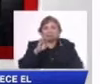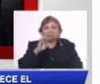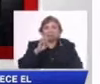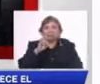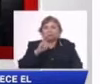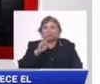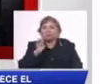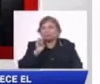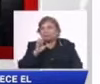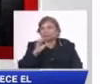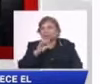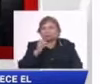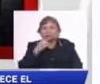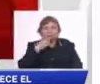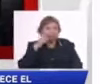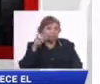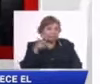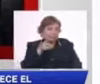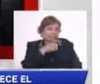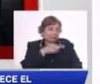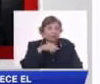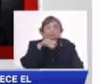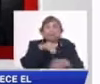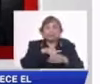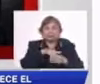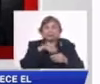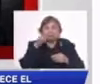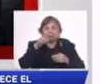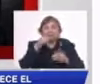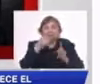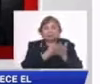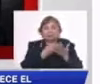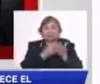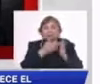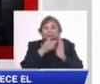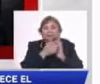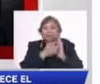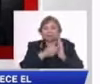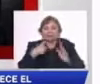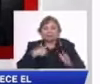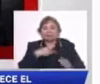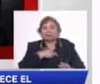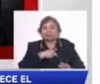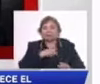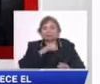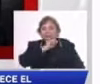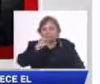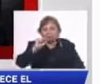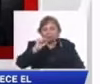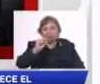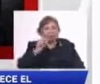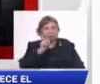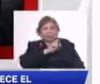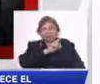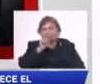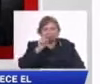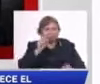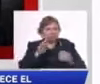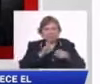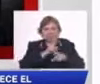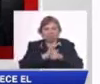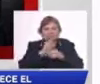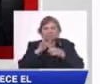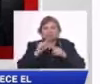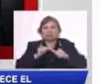congresal. Ellos seguramente votarán por esta propuesta. Nosotros votaremos en contra porque no avalamos